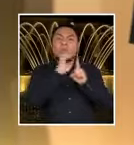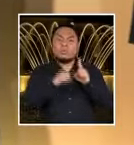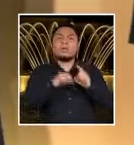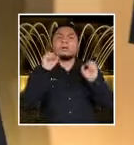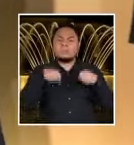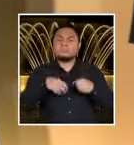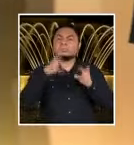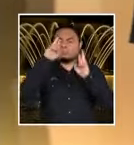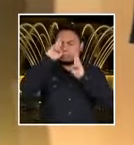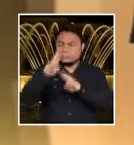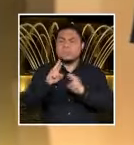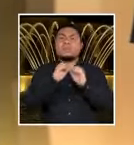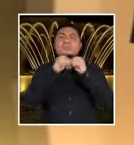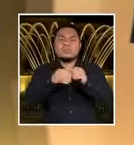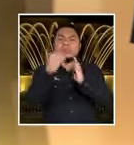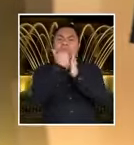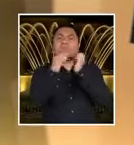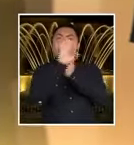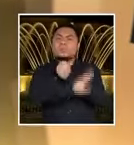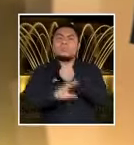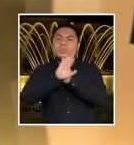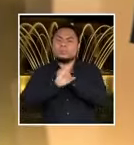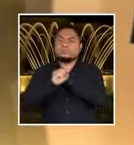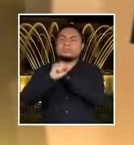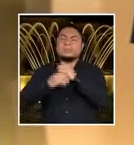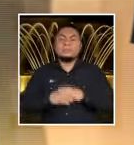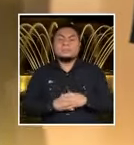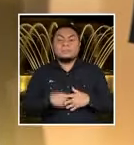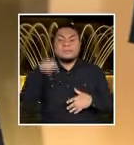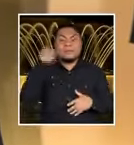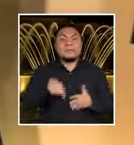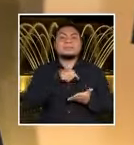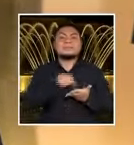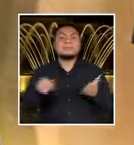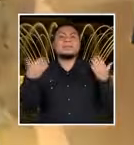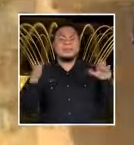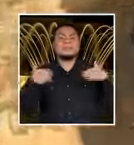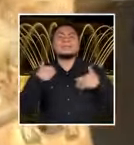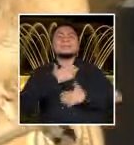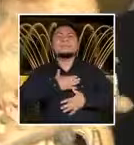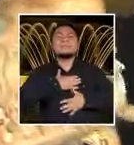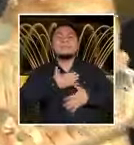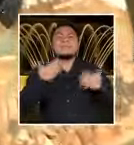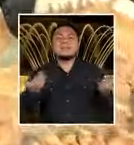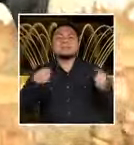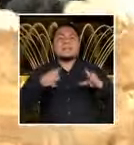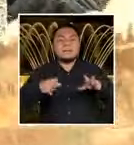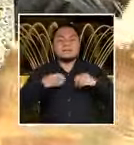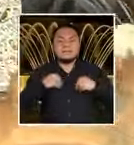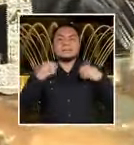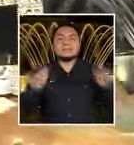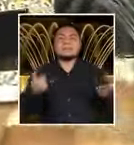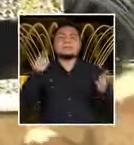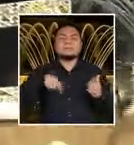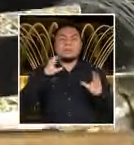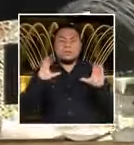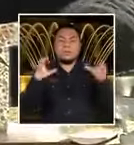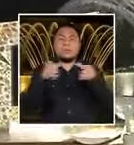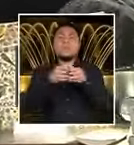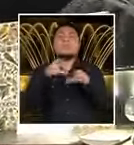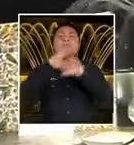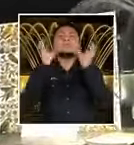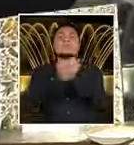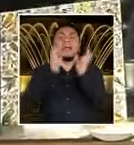bioseguridad. En ese sentido, esta semana hemos tenido la satisfacción de recibir del Consejo Mundial